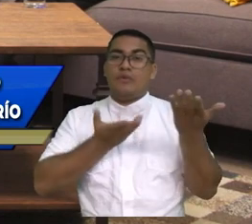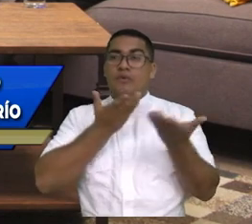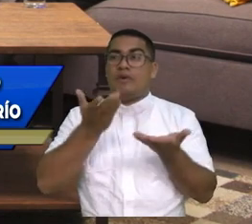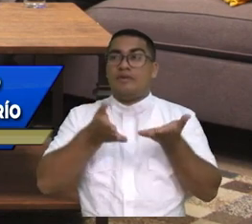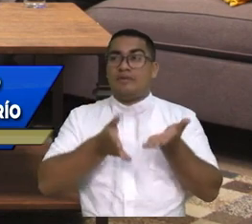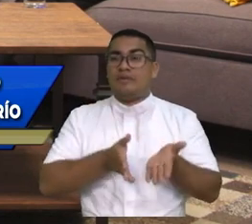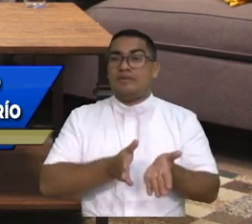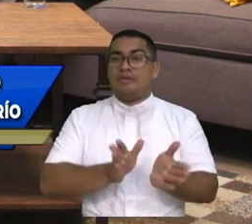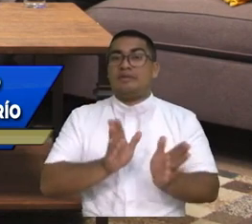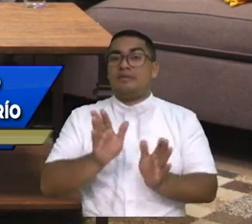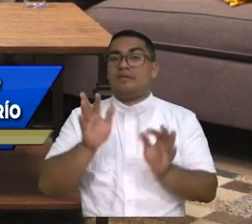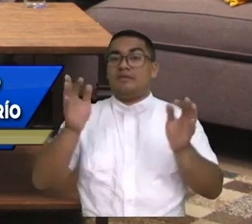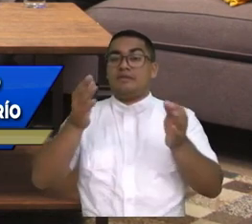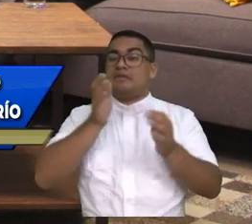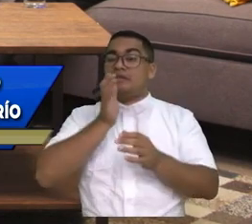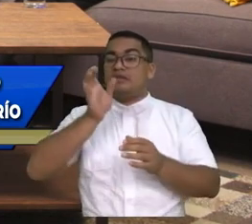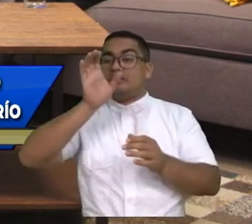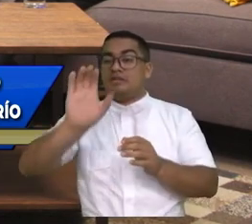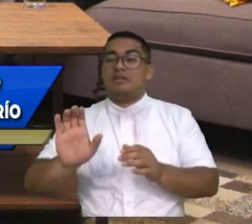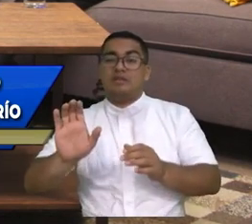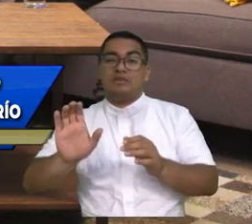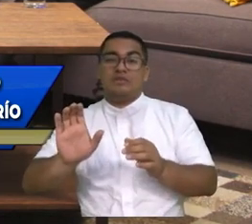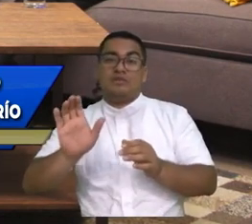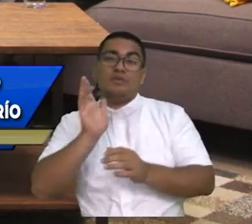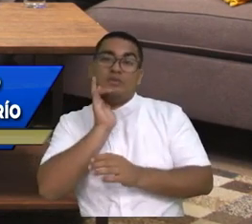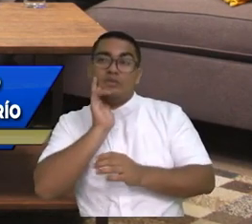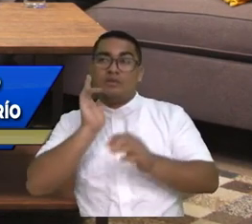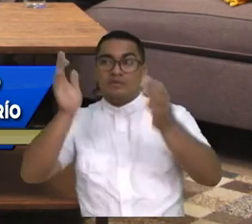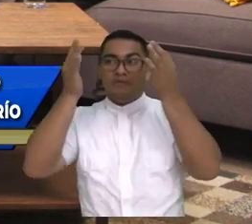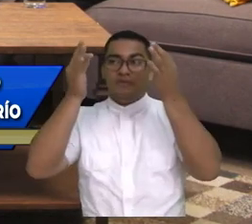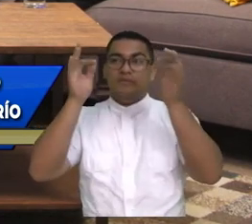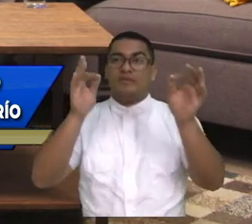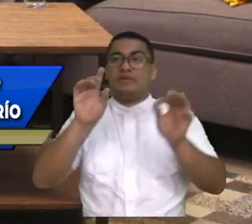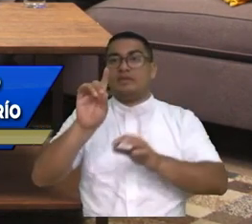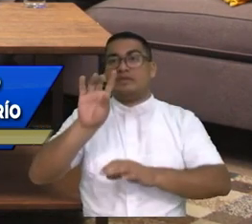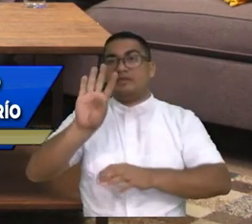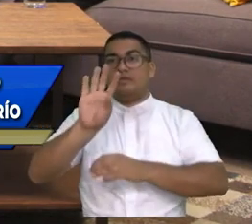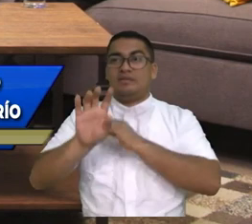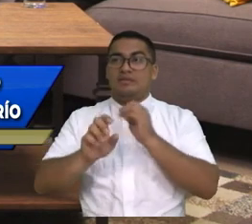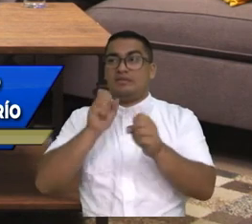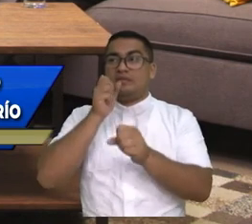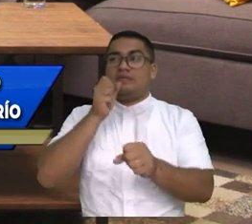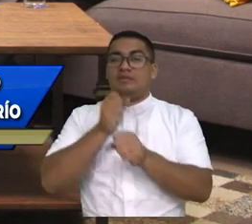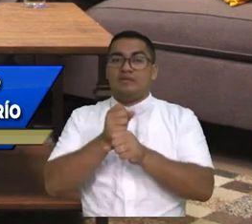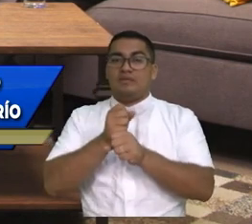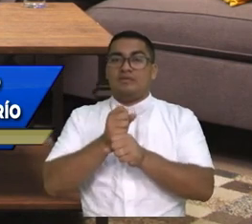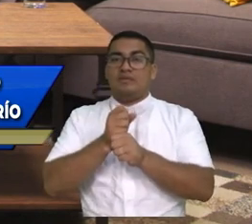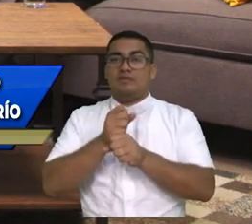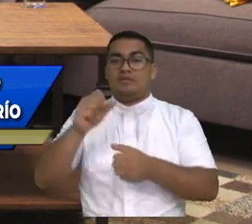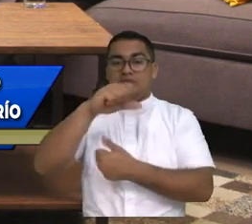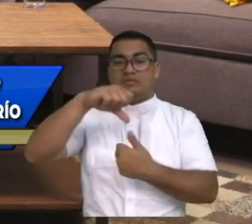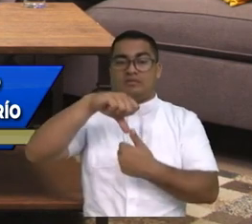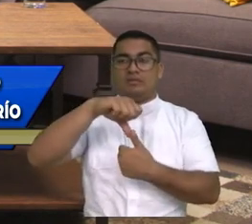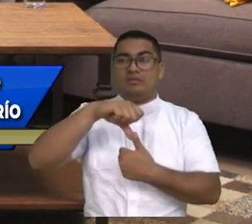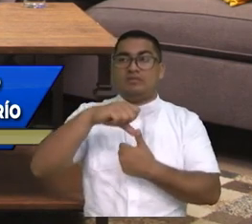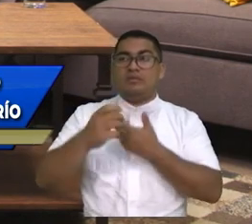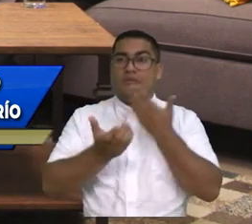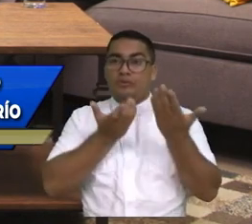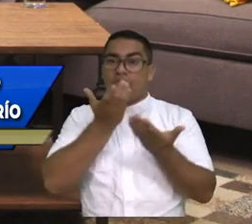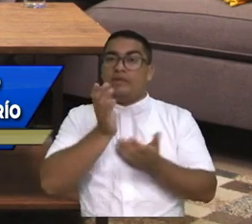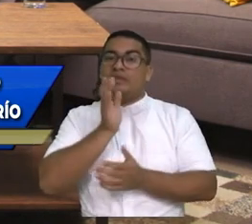su fama viene desde niño. Así es. En Centroamérica ya a los 14 años se le conoce como el poeta niño. Un